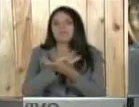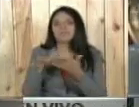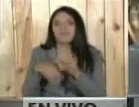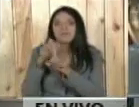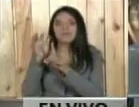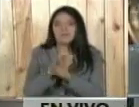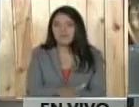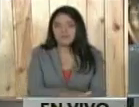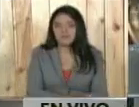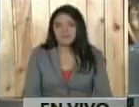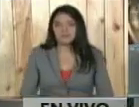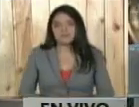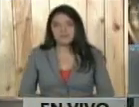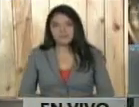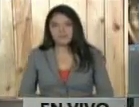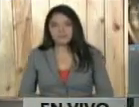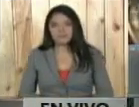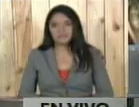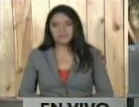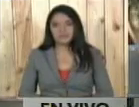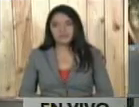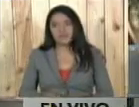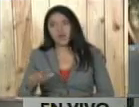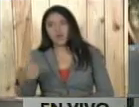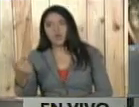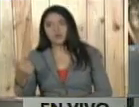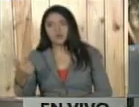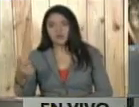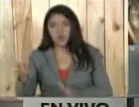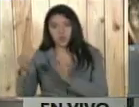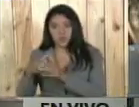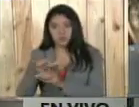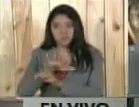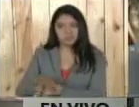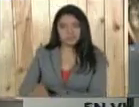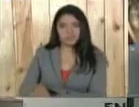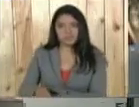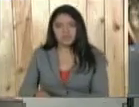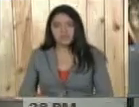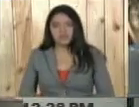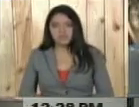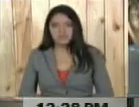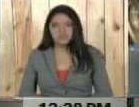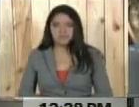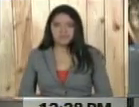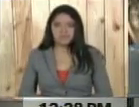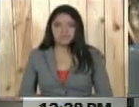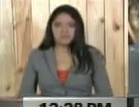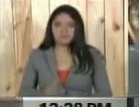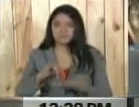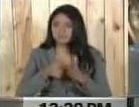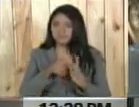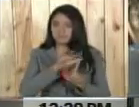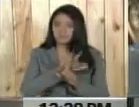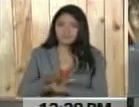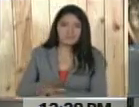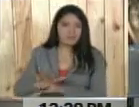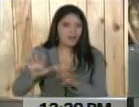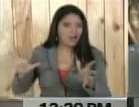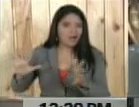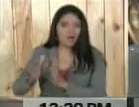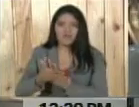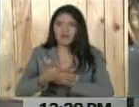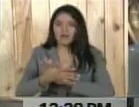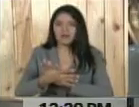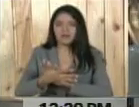física del adversario, del contrincante, es la exclusión física, acabar con